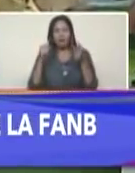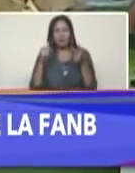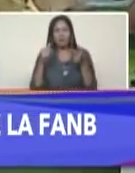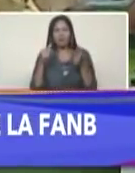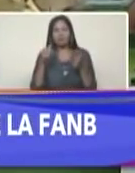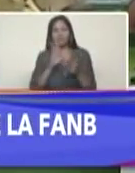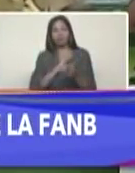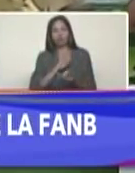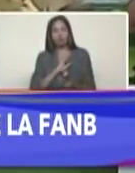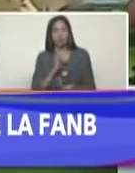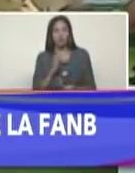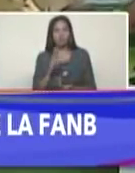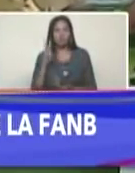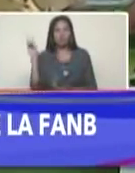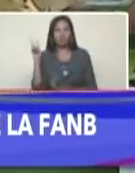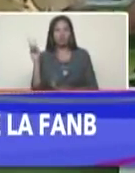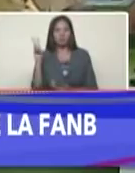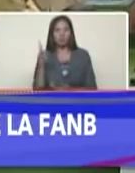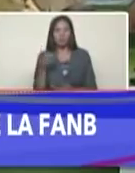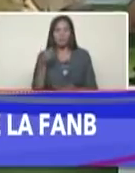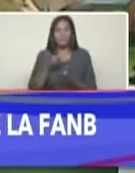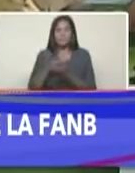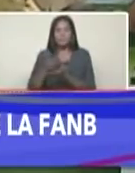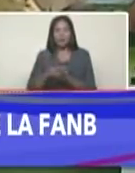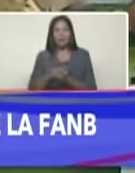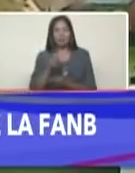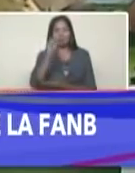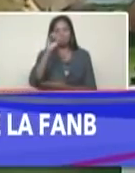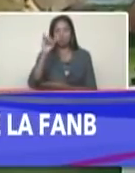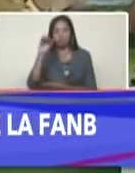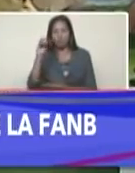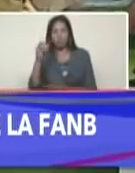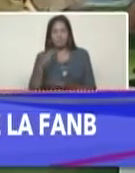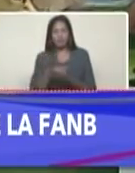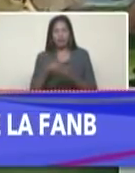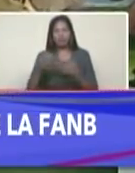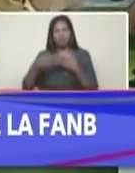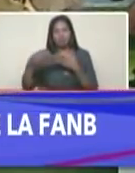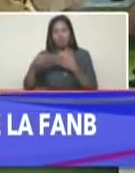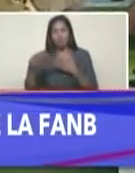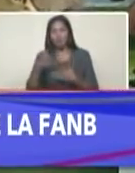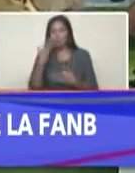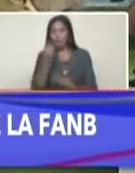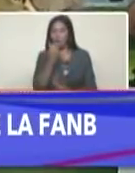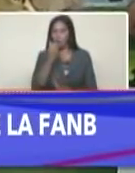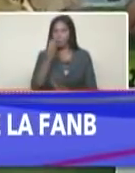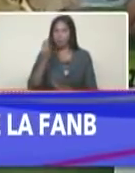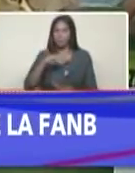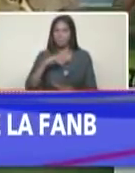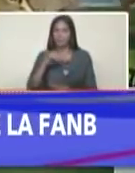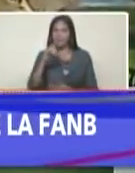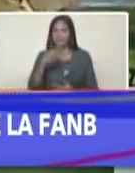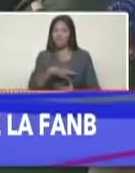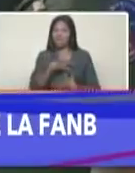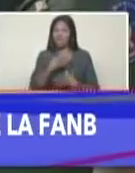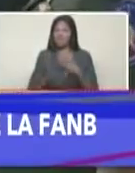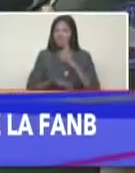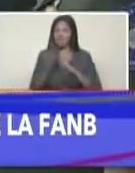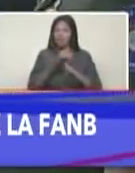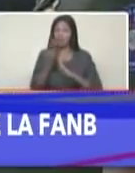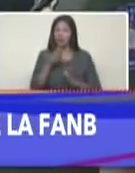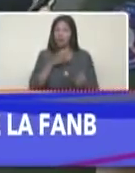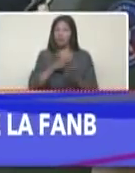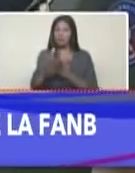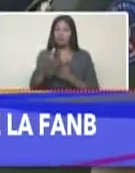ni tampoco importar soya pagando dólares para que los animales puedan alimentarse. Es un elemento fundamental,